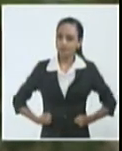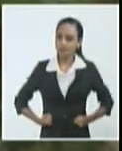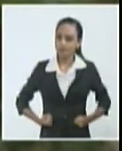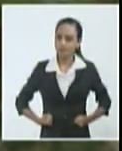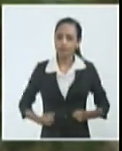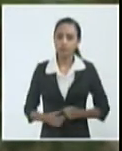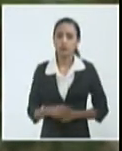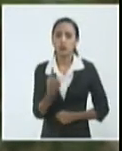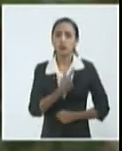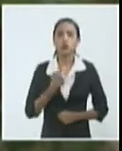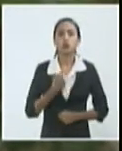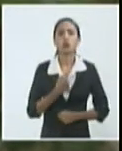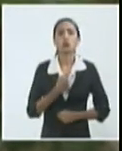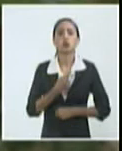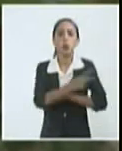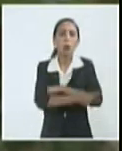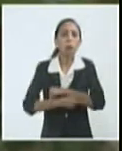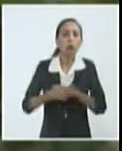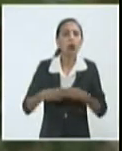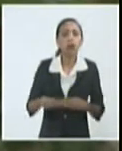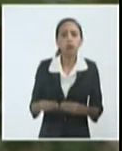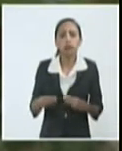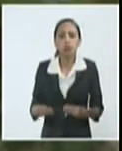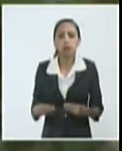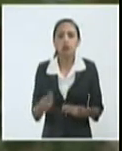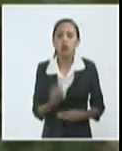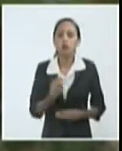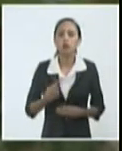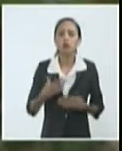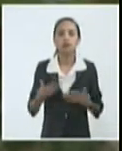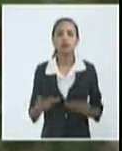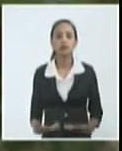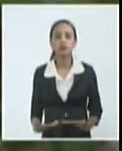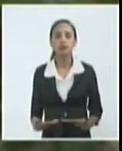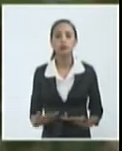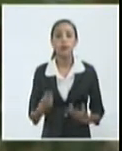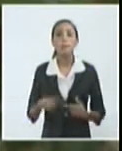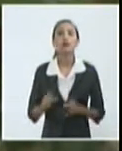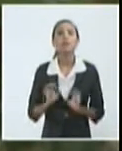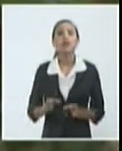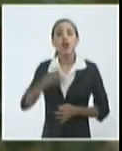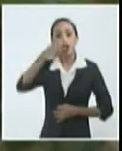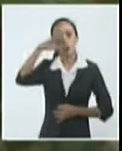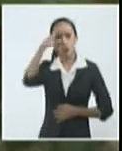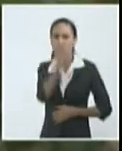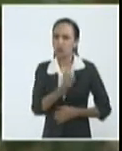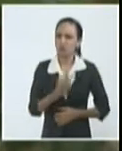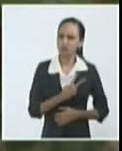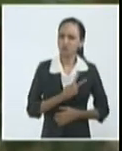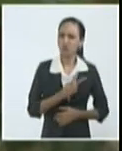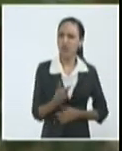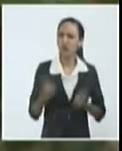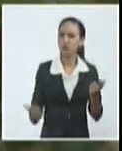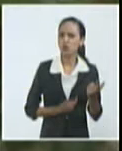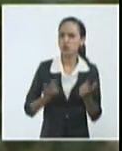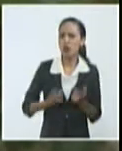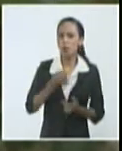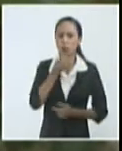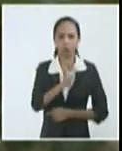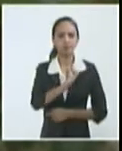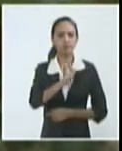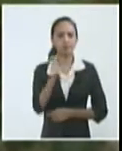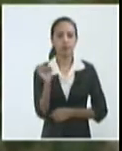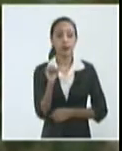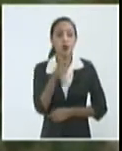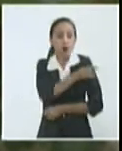débil, nos hubiéramos rendido, pero realmente en Cuba no hay espacio para la rendición. Con un pueblo como el de Cuba